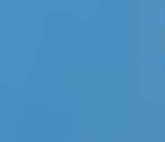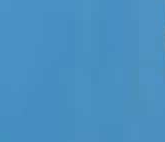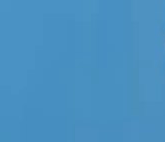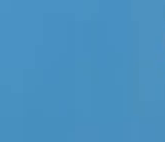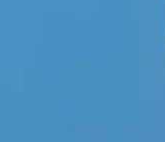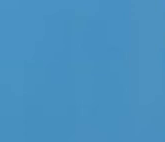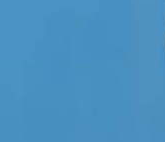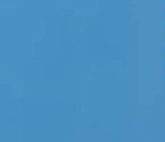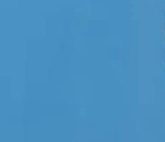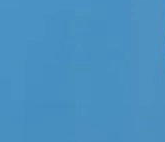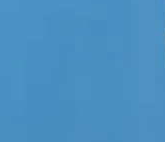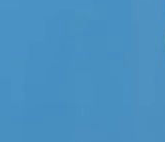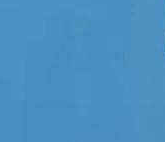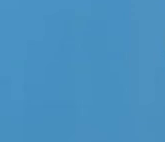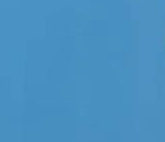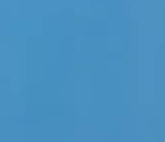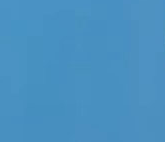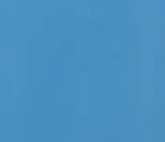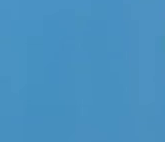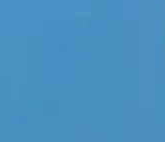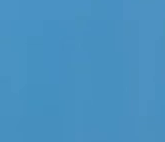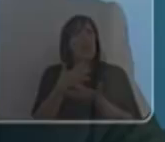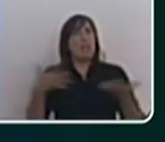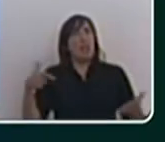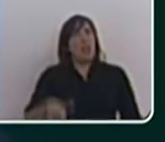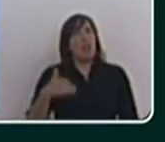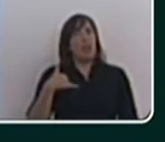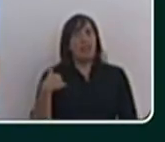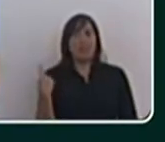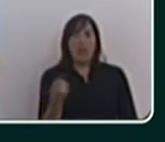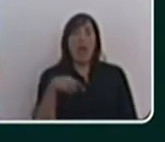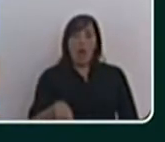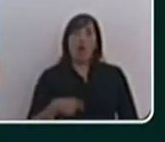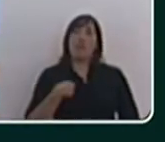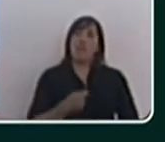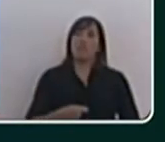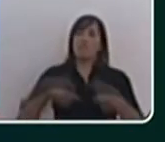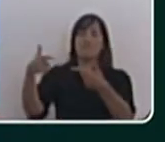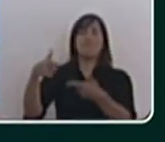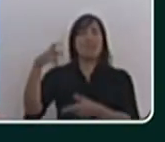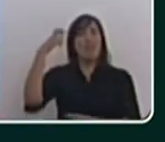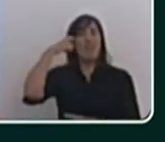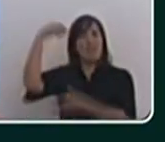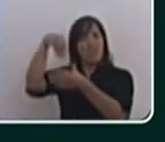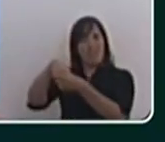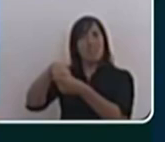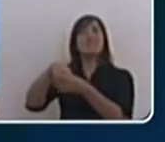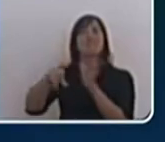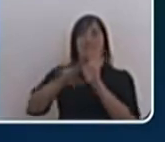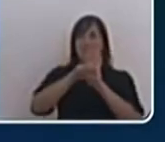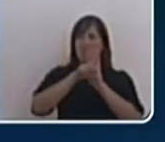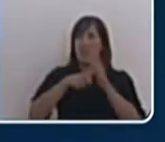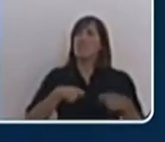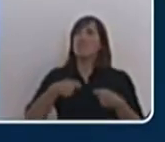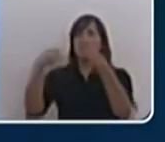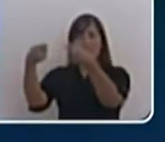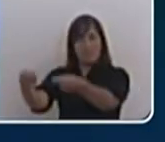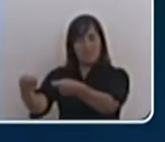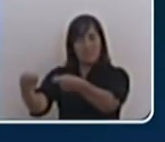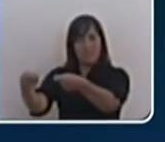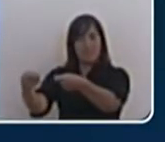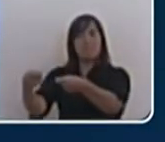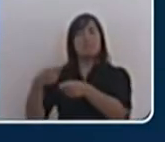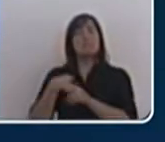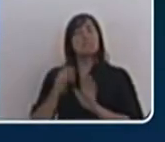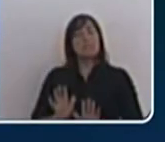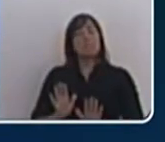ilícita. Después de haber tenido la causa planchada durante 3 años, ahora decida cerrarla, sobreseer,